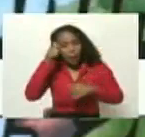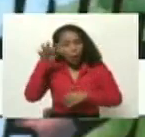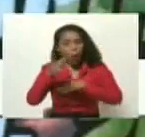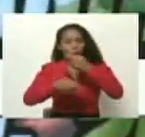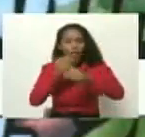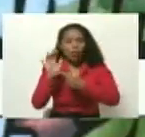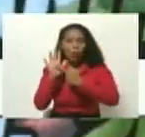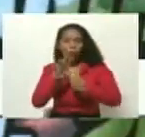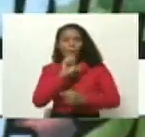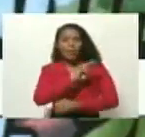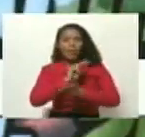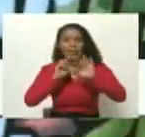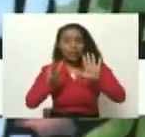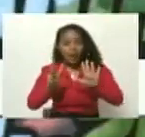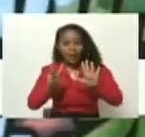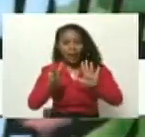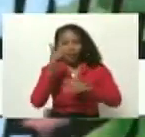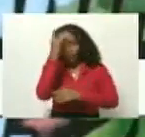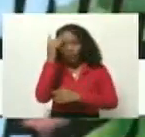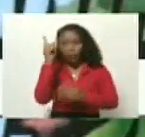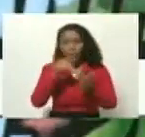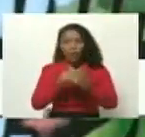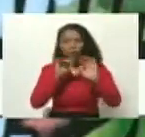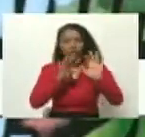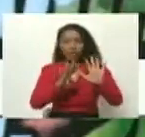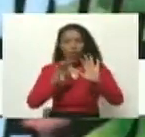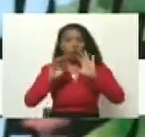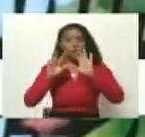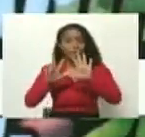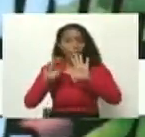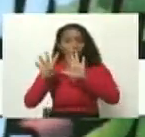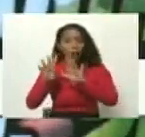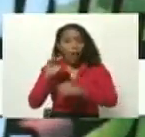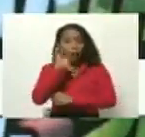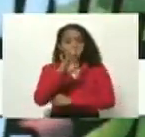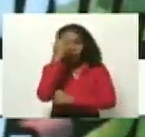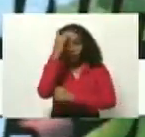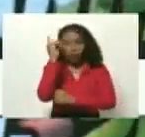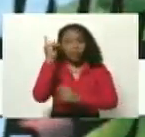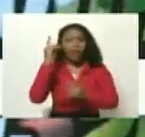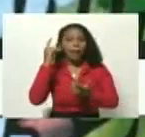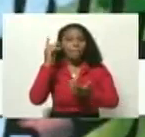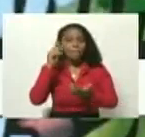27 de febrero de 1989, el 4 de febrero de 1992,